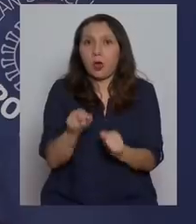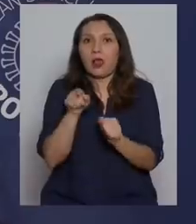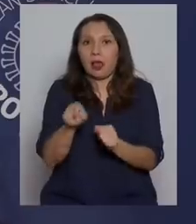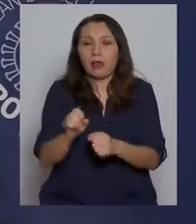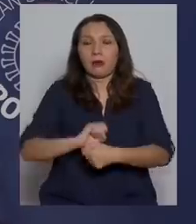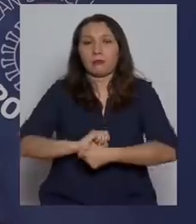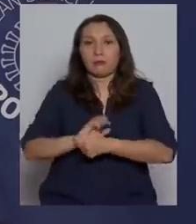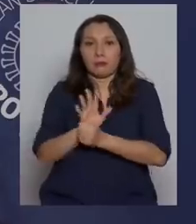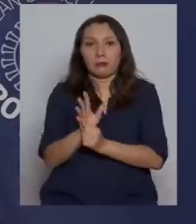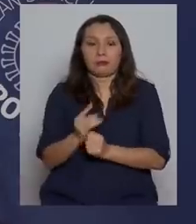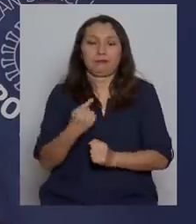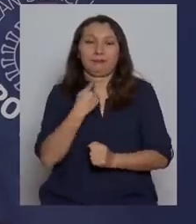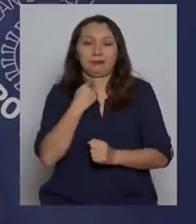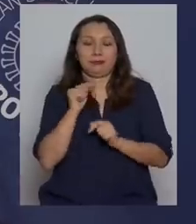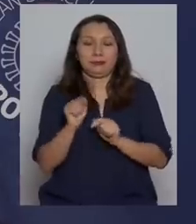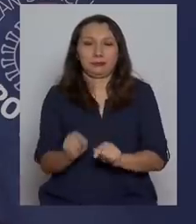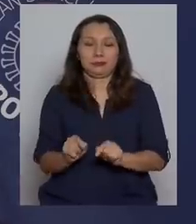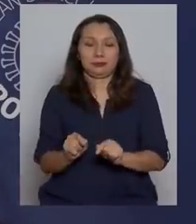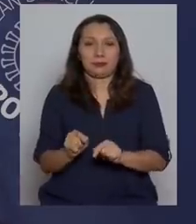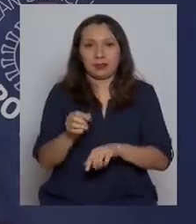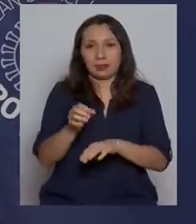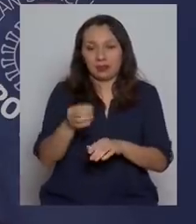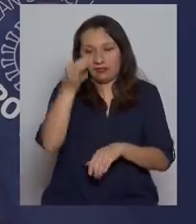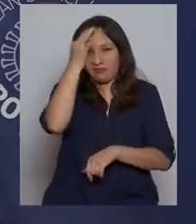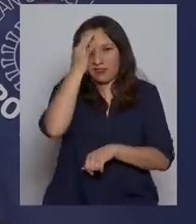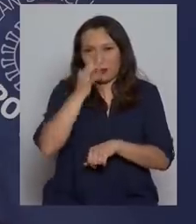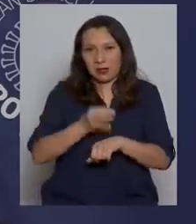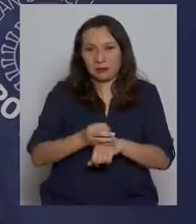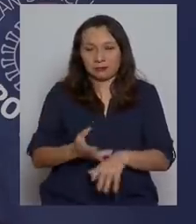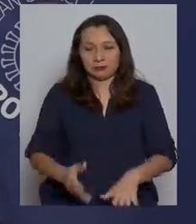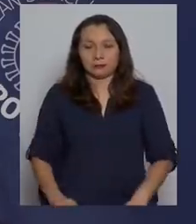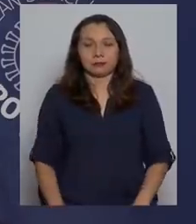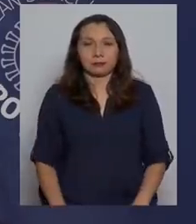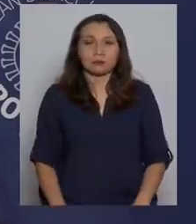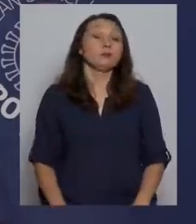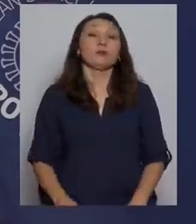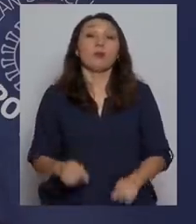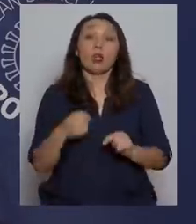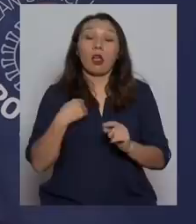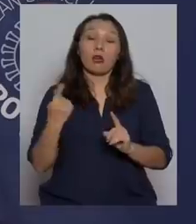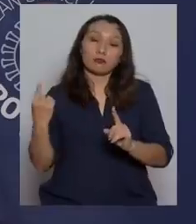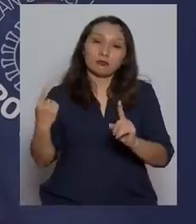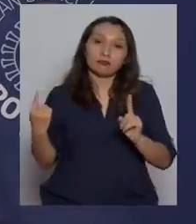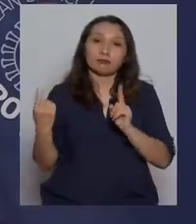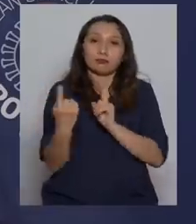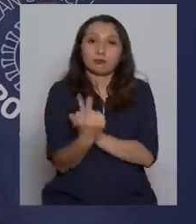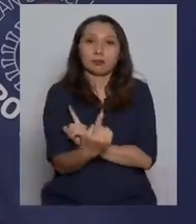letalidad producido por esta infección. Voy a dejar